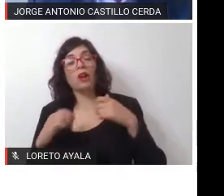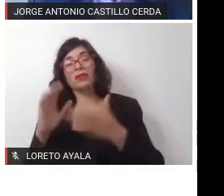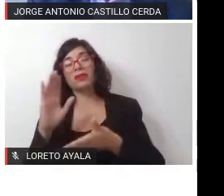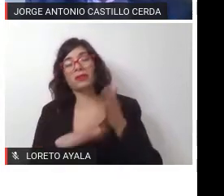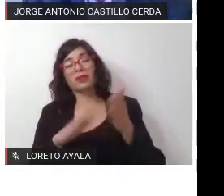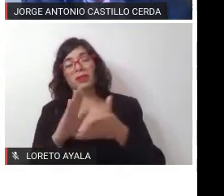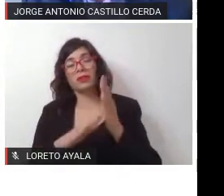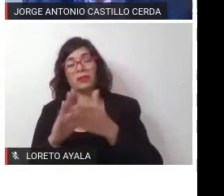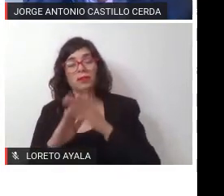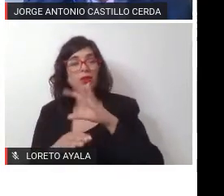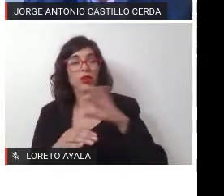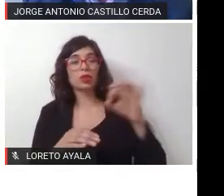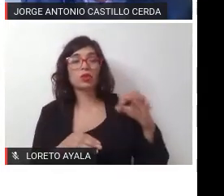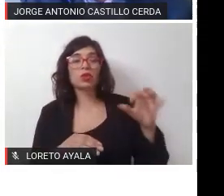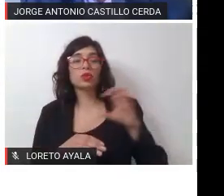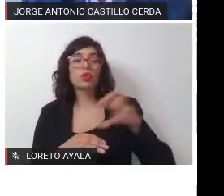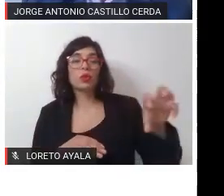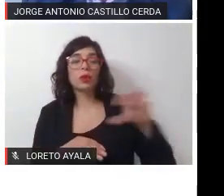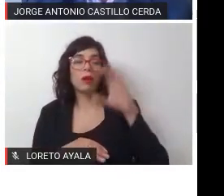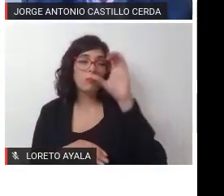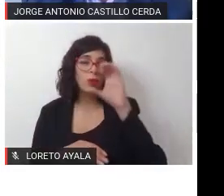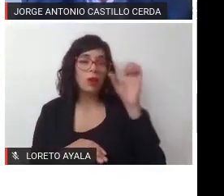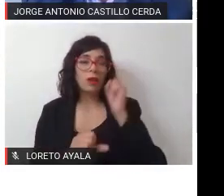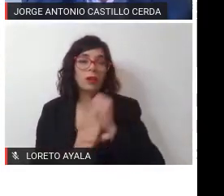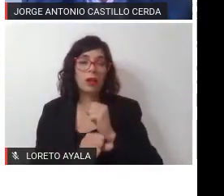a lo urbano a buscar trabajo.